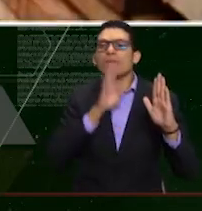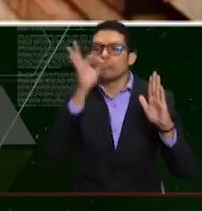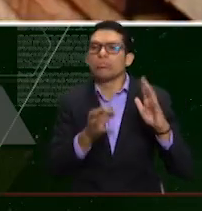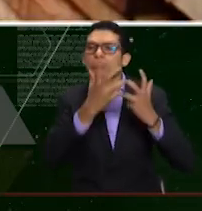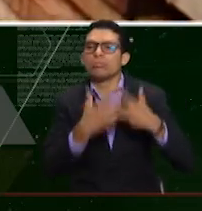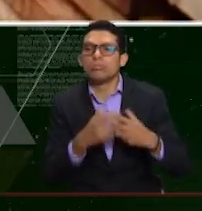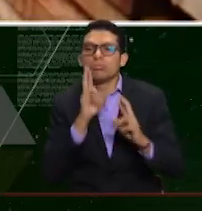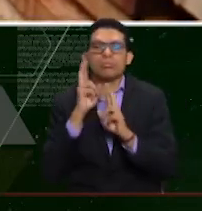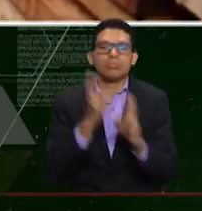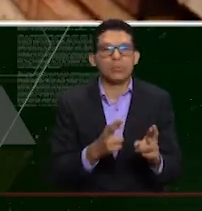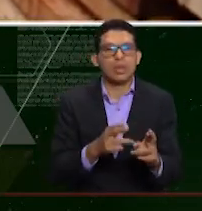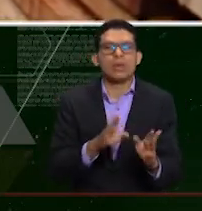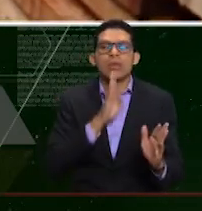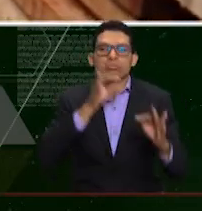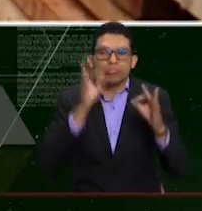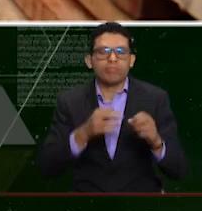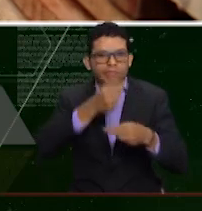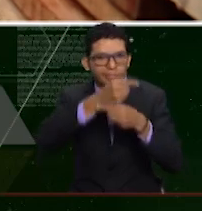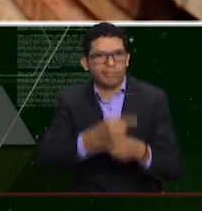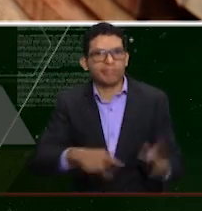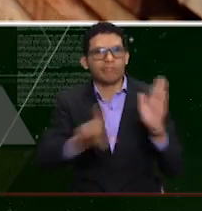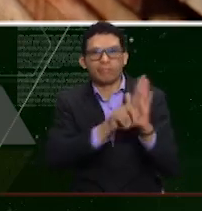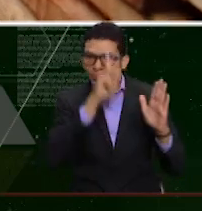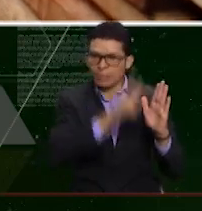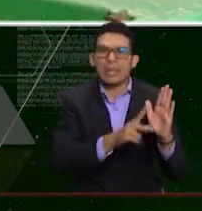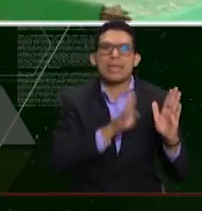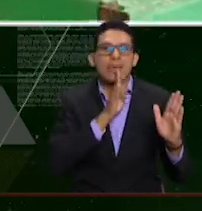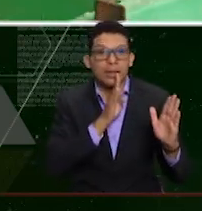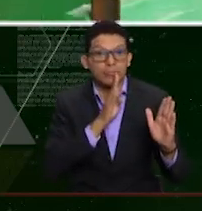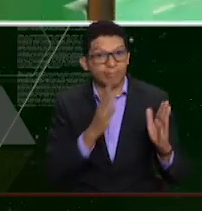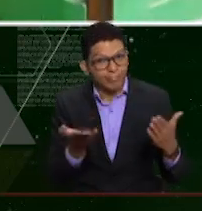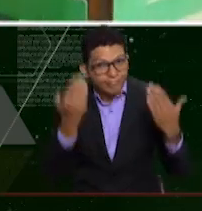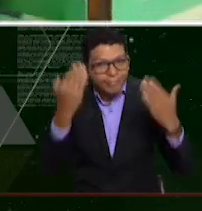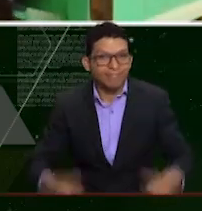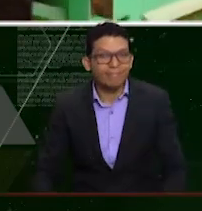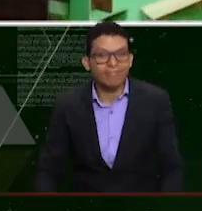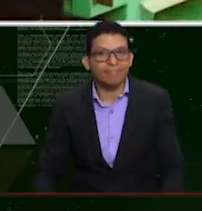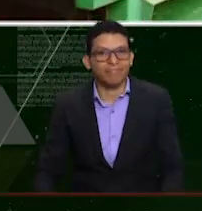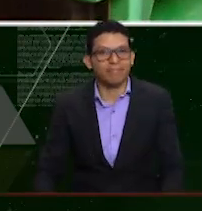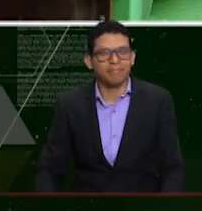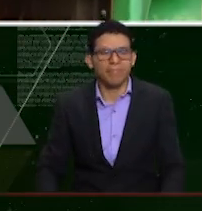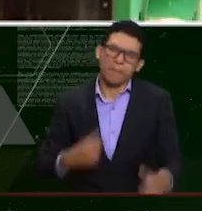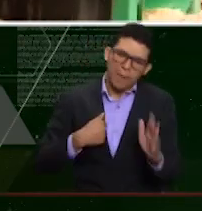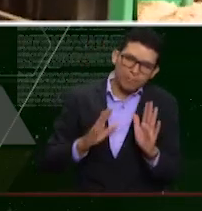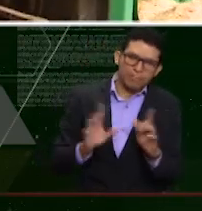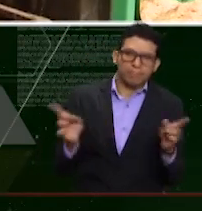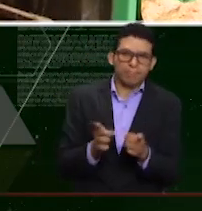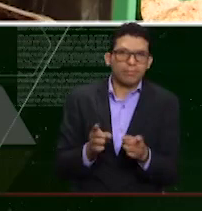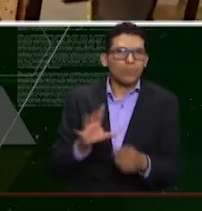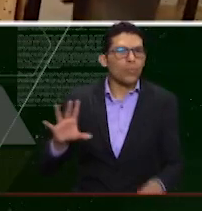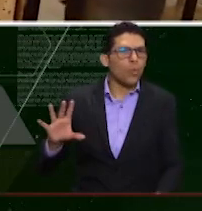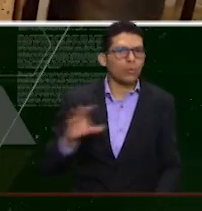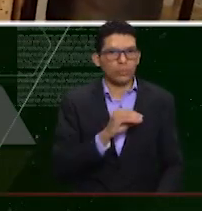son las reconocidas, que cuáles están cumpliendo con lo legal. Entonces sí es un fruto. Yo me voy un poco, de alguna manera